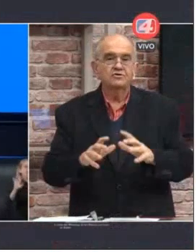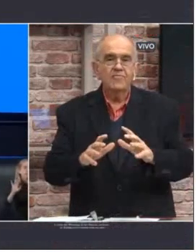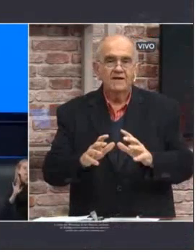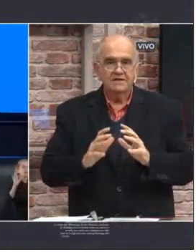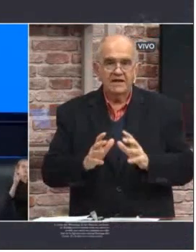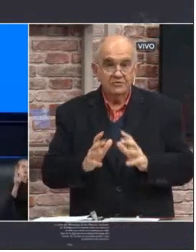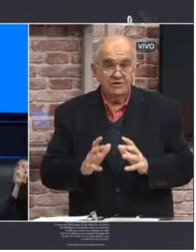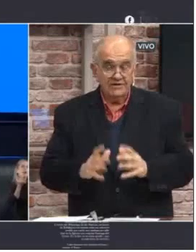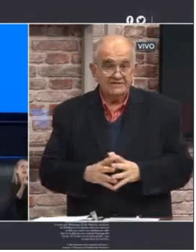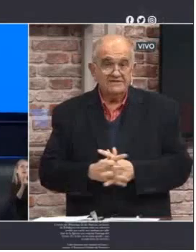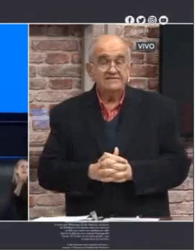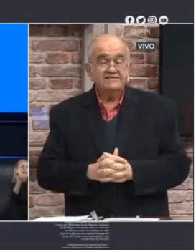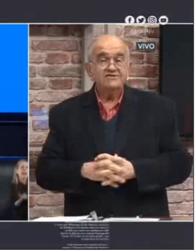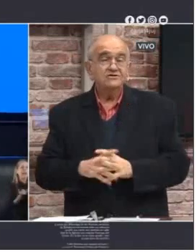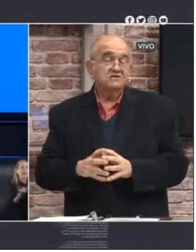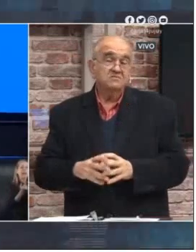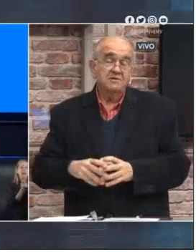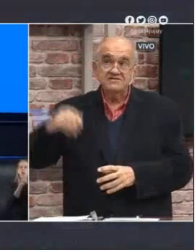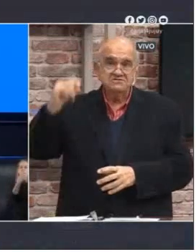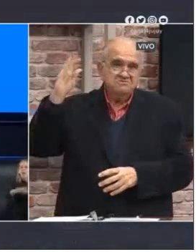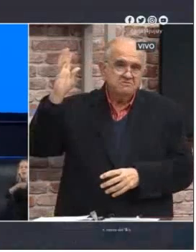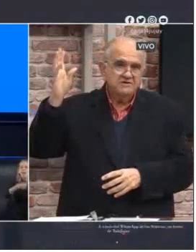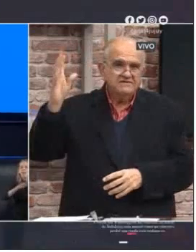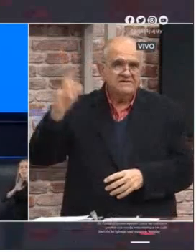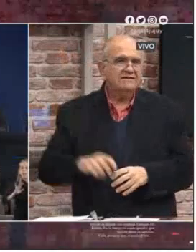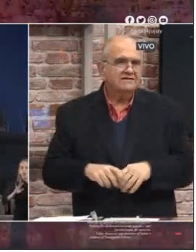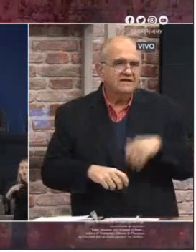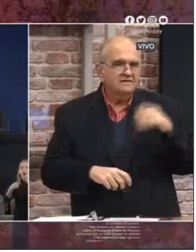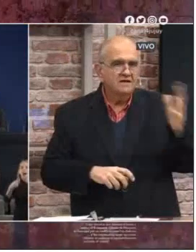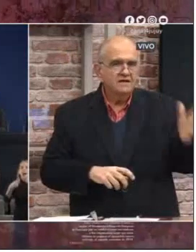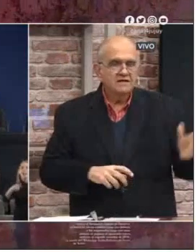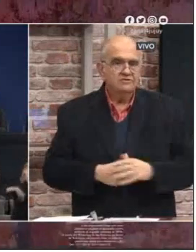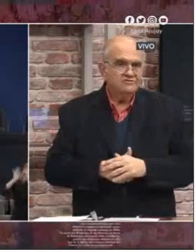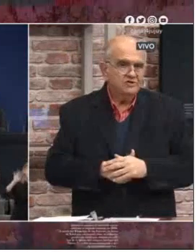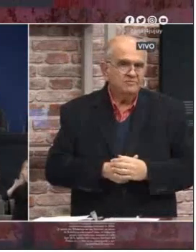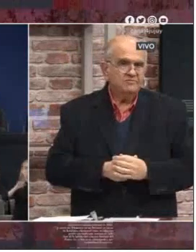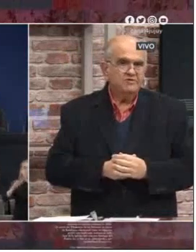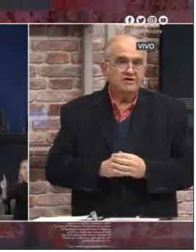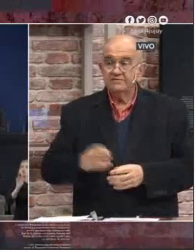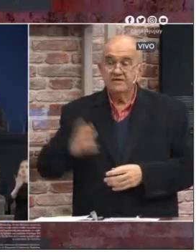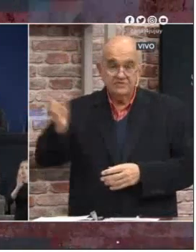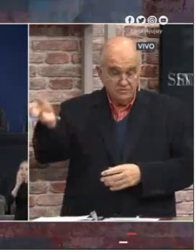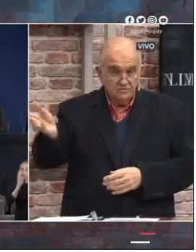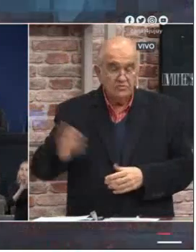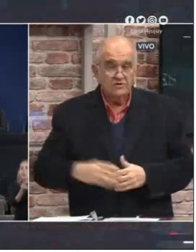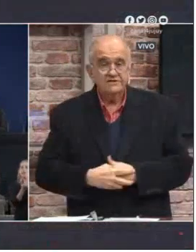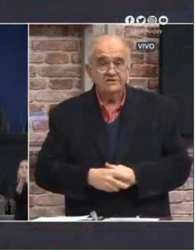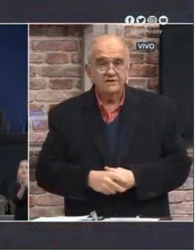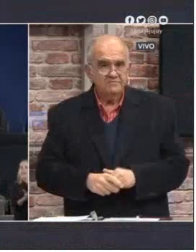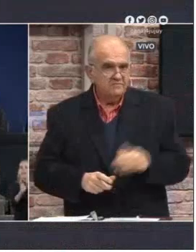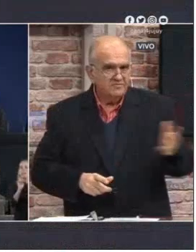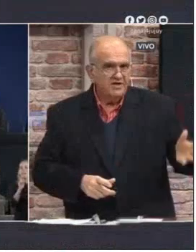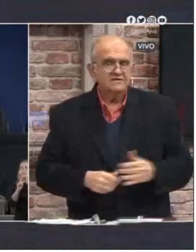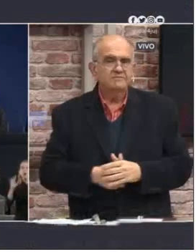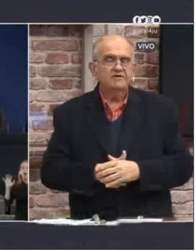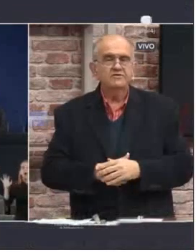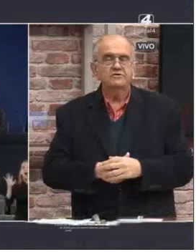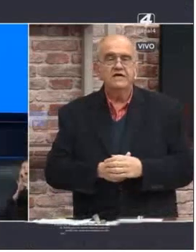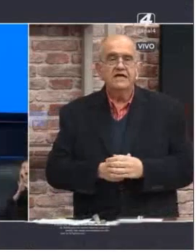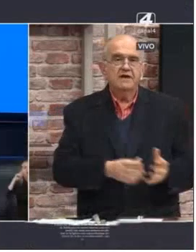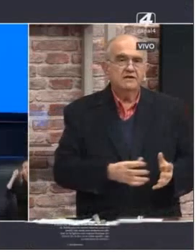habló de la noaa la tercerización después apareció un juez de san martín que autorizó los primeros allanamientos jujuy les siguió también pero hay